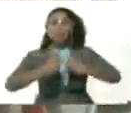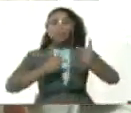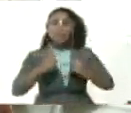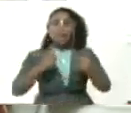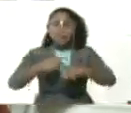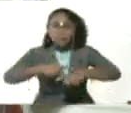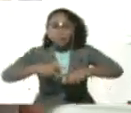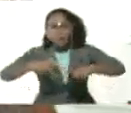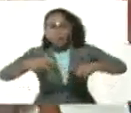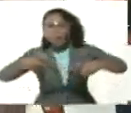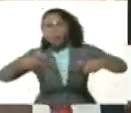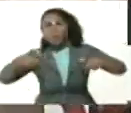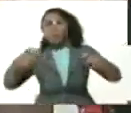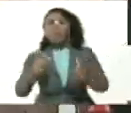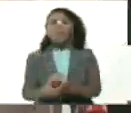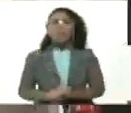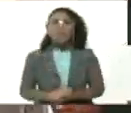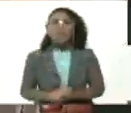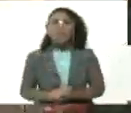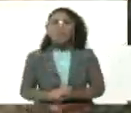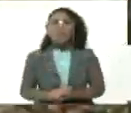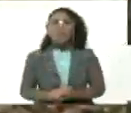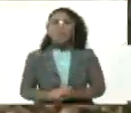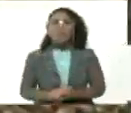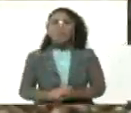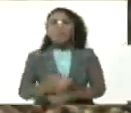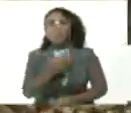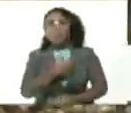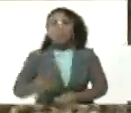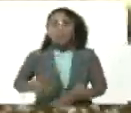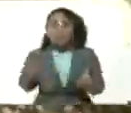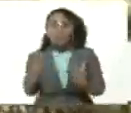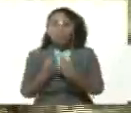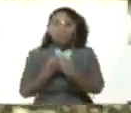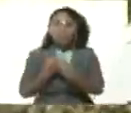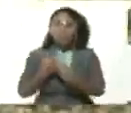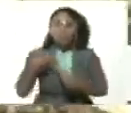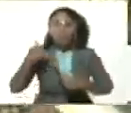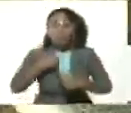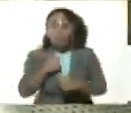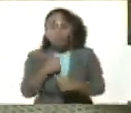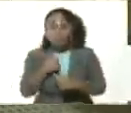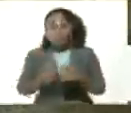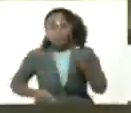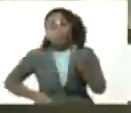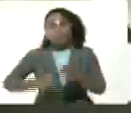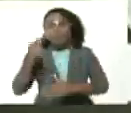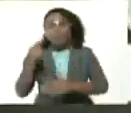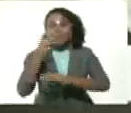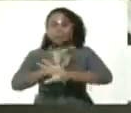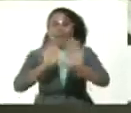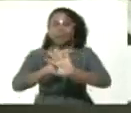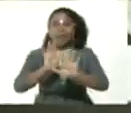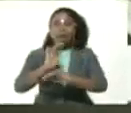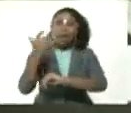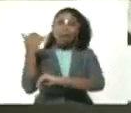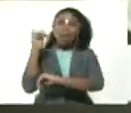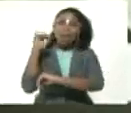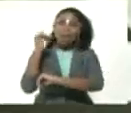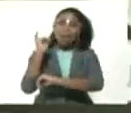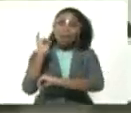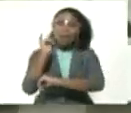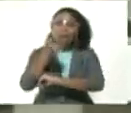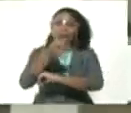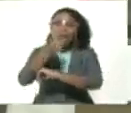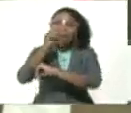próspera, en crecimiento. Bueno, presidente, acompáñeme por acá. Una vez que ya tenemos el